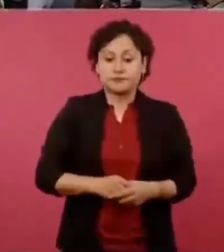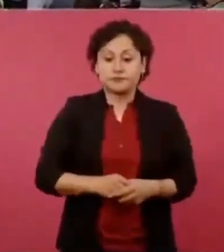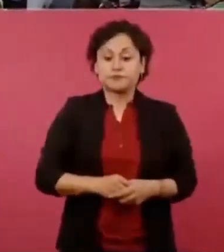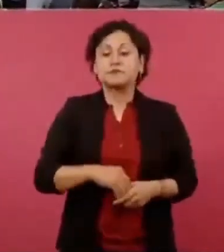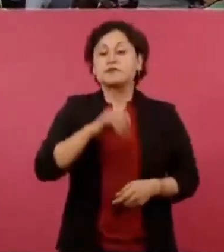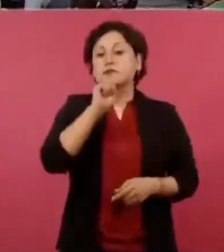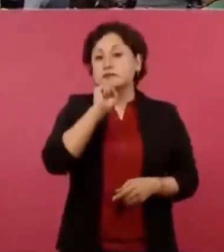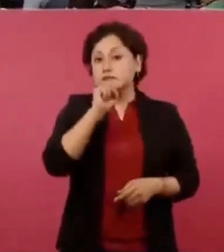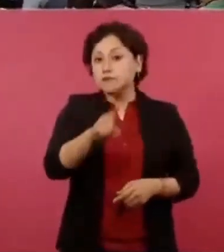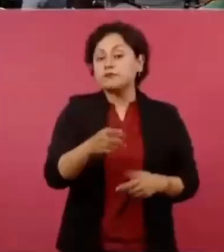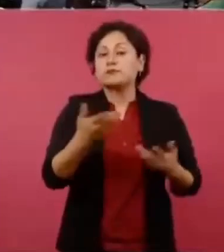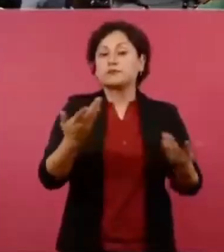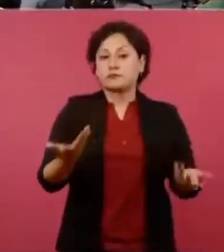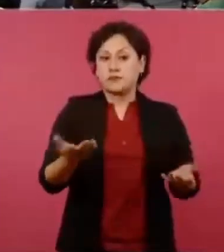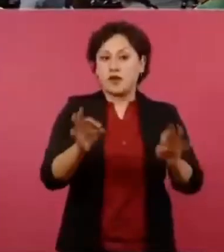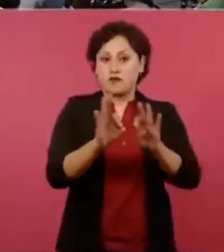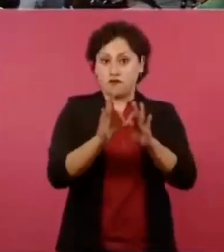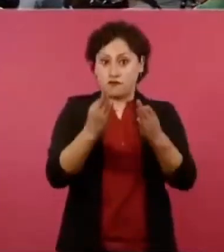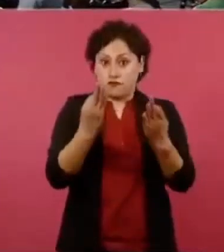neoliberal